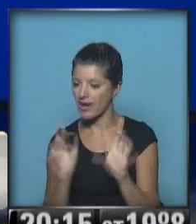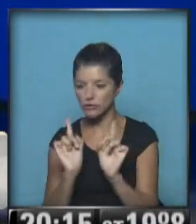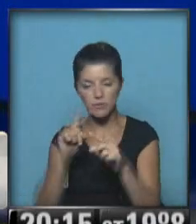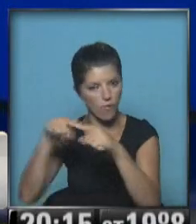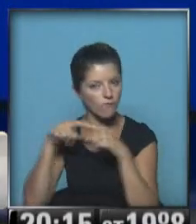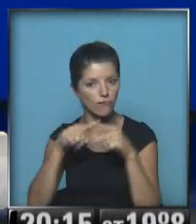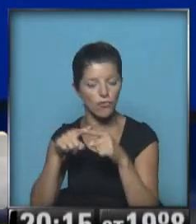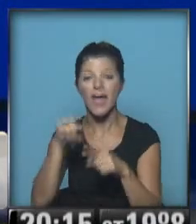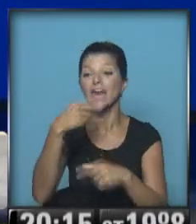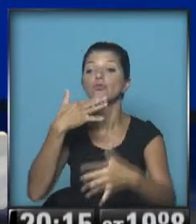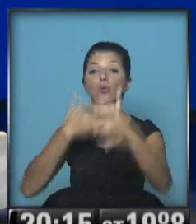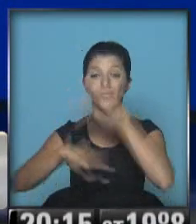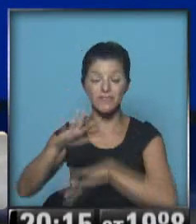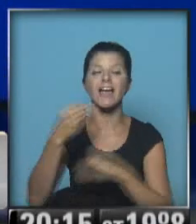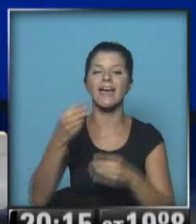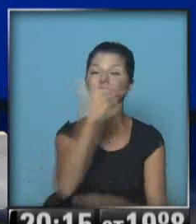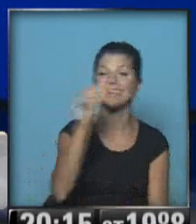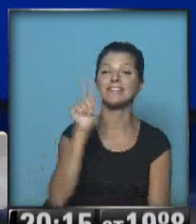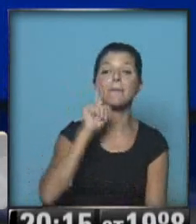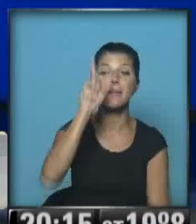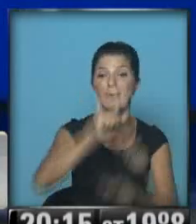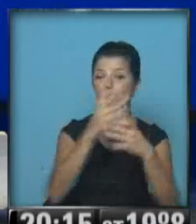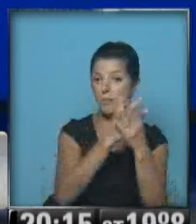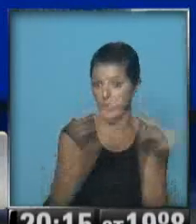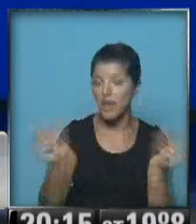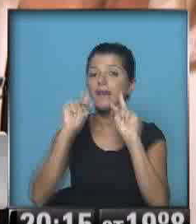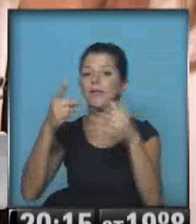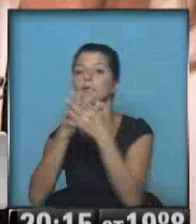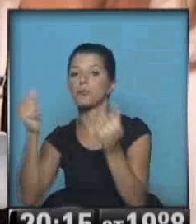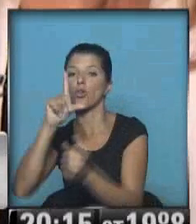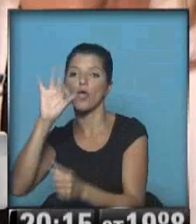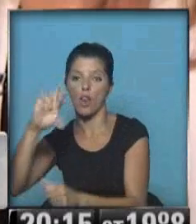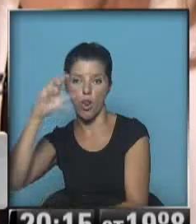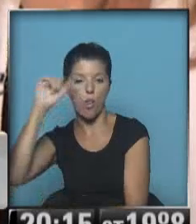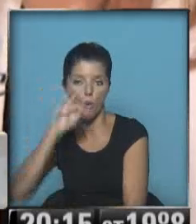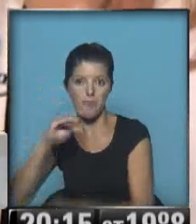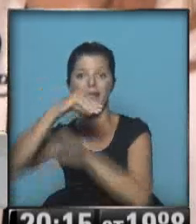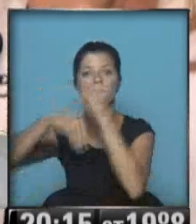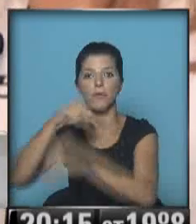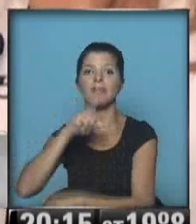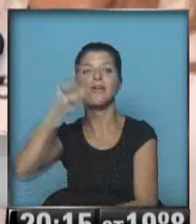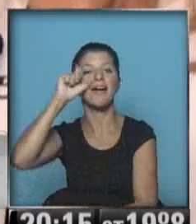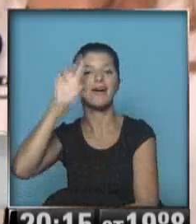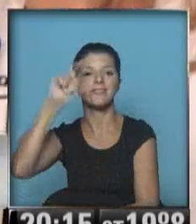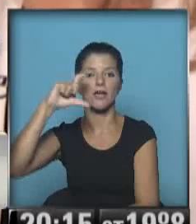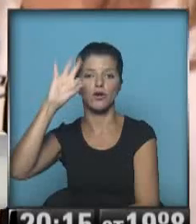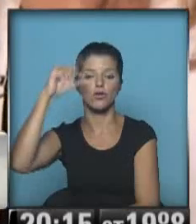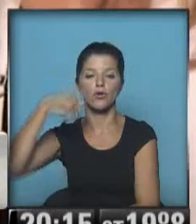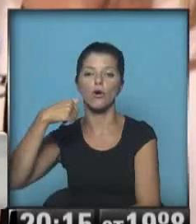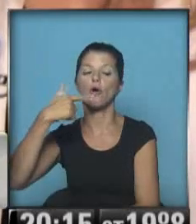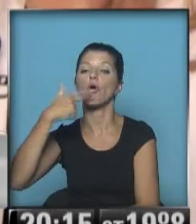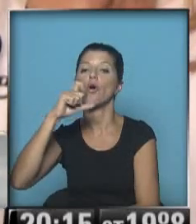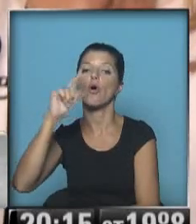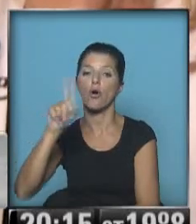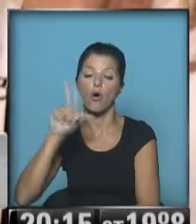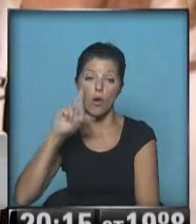justificando los 30,000 desaparecidos la desaparición de Mauricio López la desaparición de la familia tarnopolsky y de 30.000 desaparecidos más